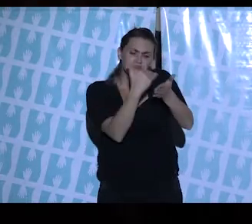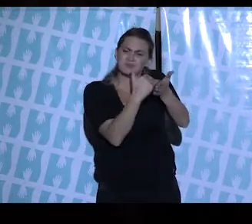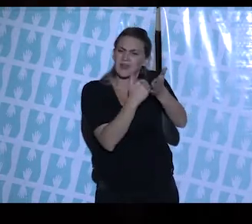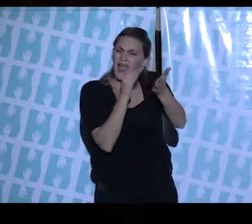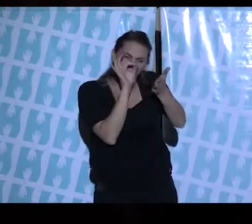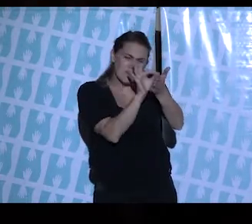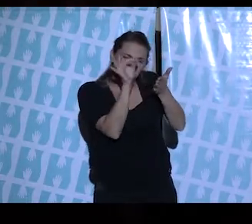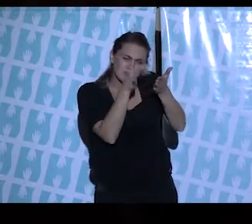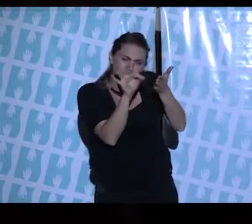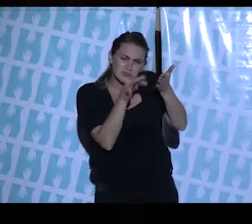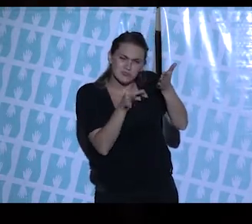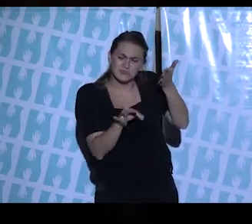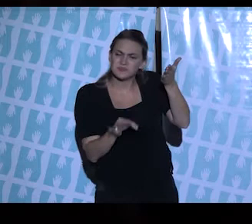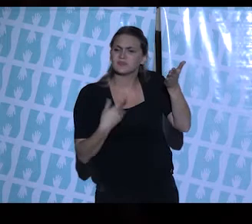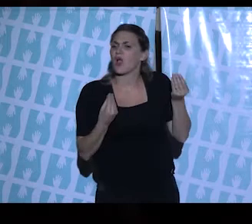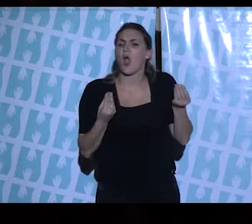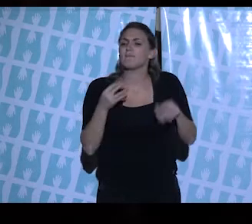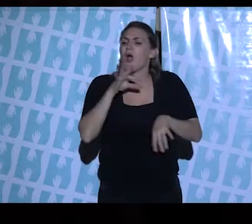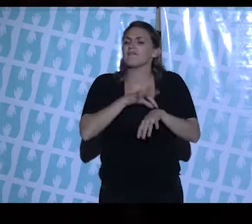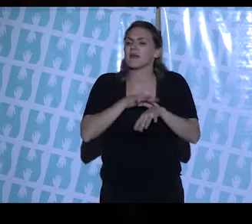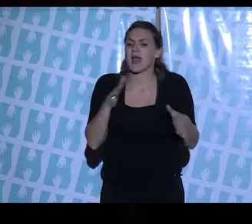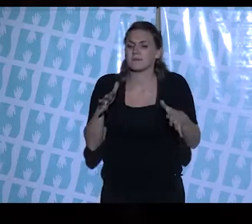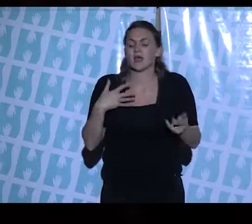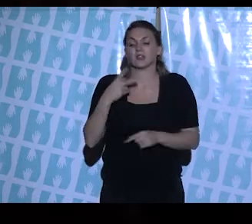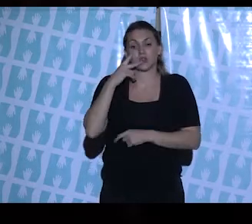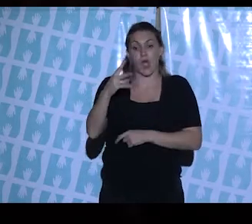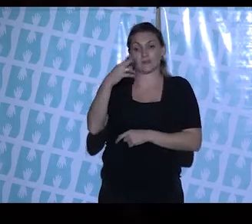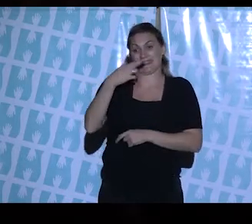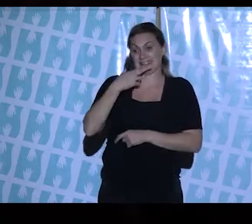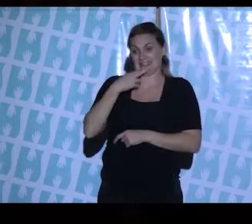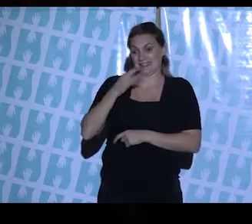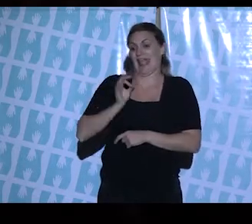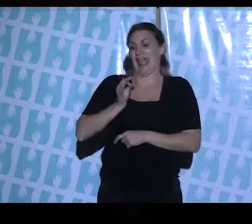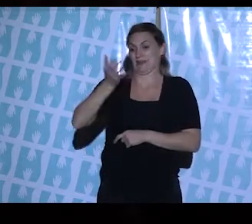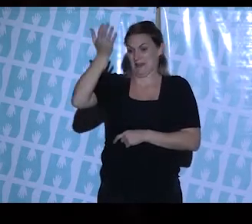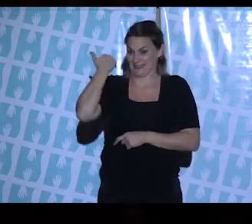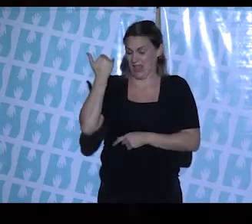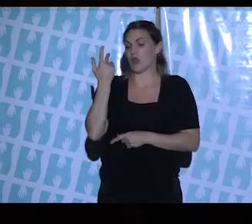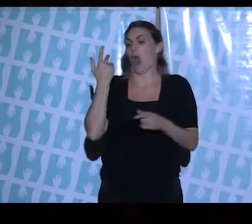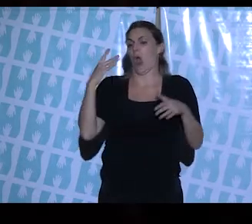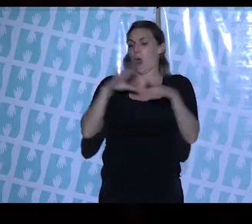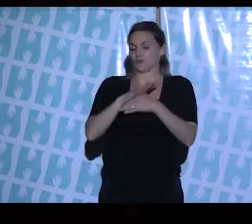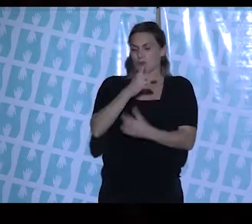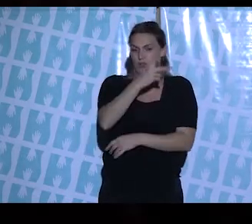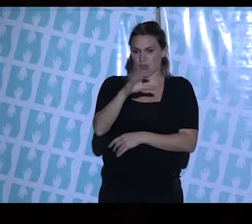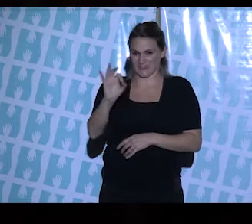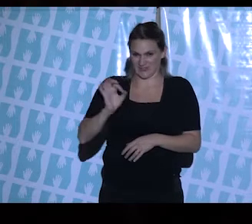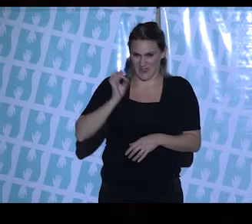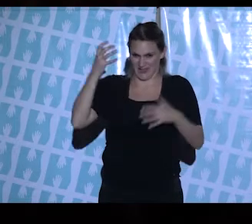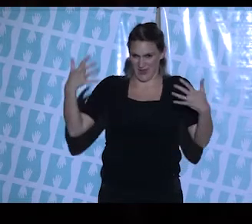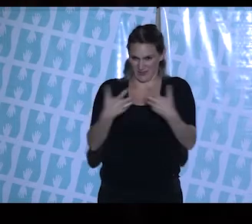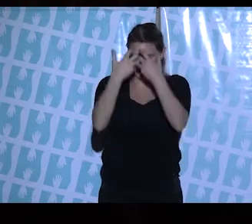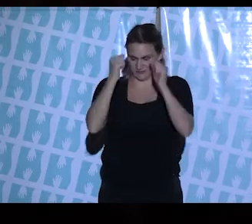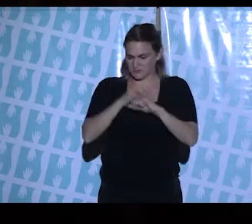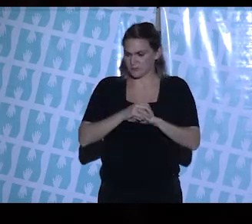características de esta enfermedad. Entonces, en el año 2017 se cumplieron 200 años. Y en la última